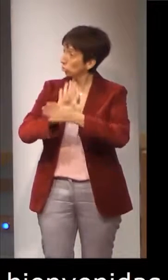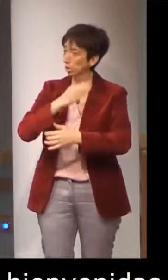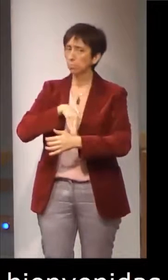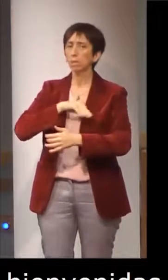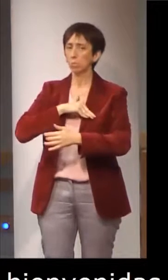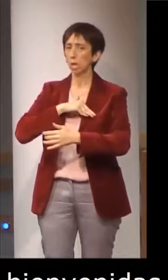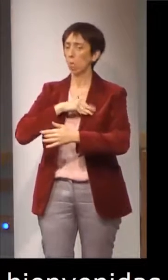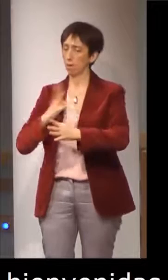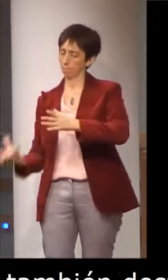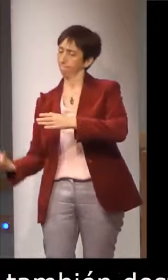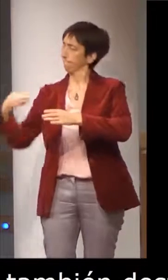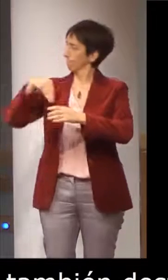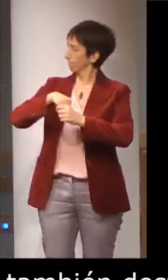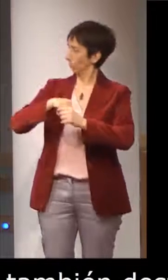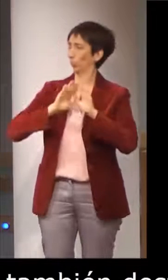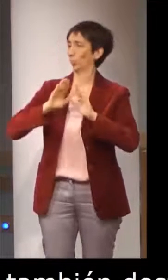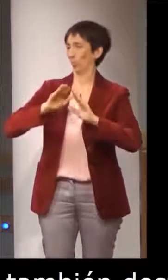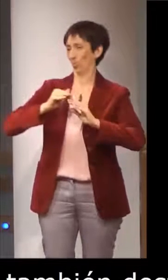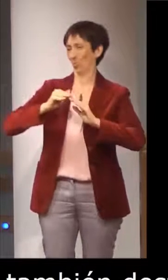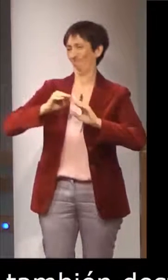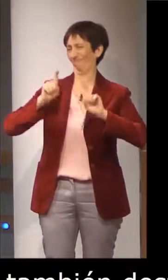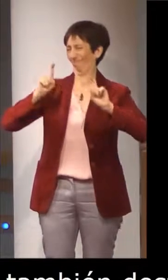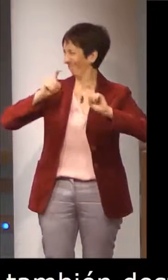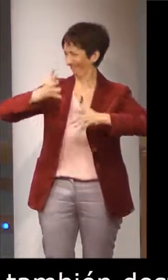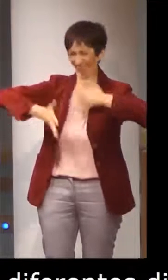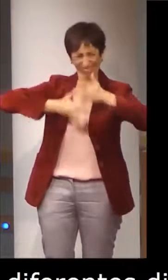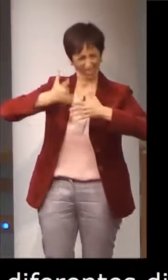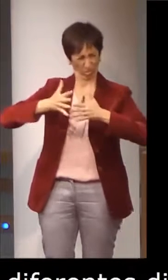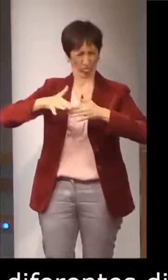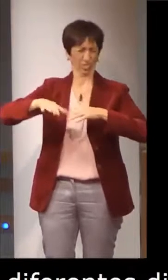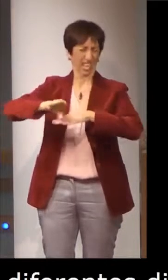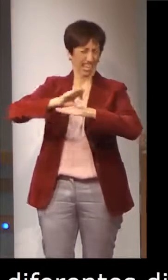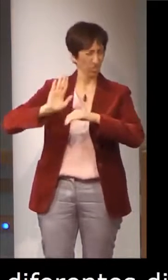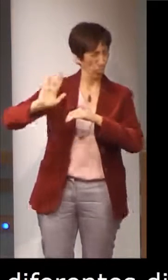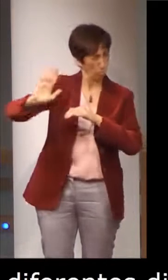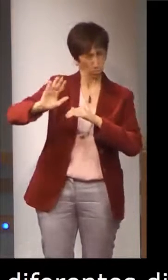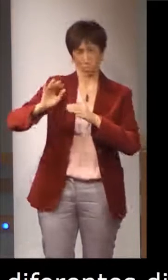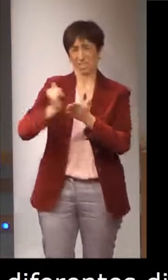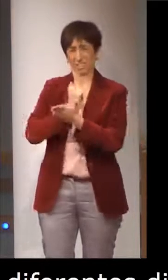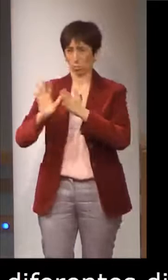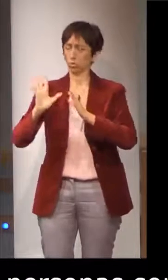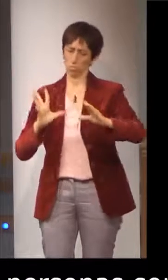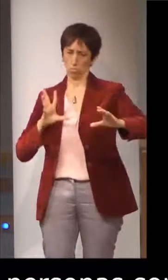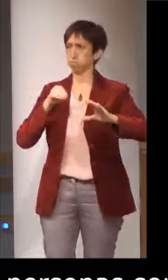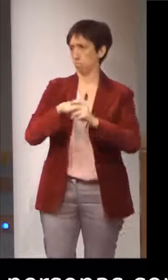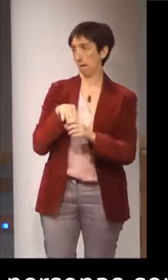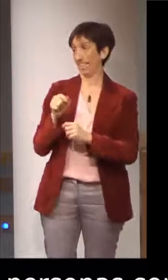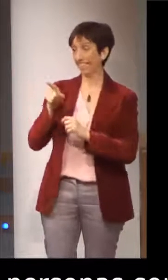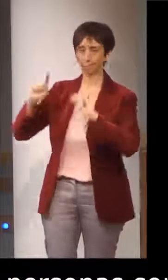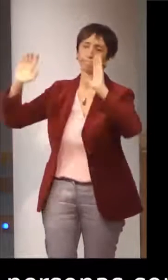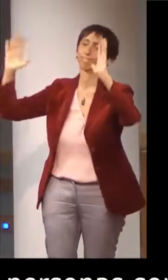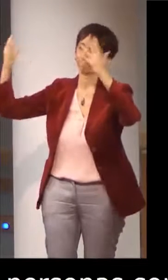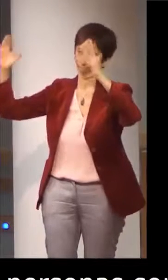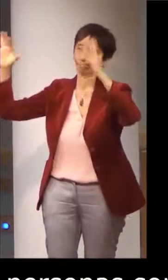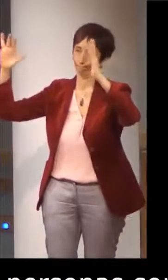discapacidades, no solo hacia las personas sordas. También que estos alumnos y alumnas se sientan incluidos en las carreras que elijan